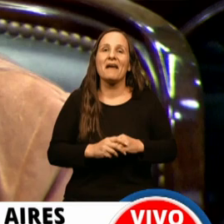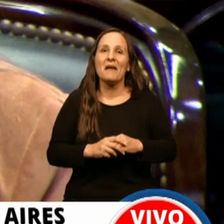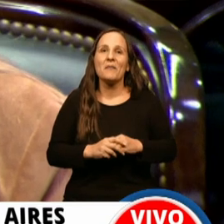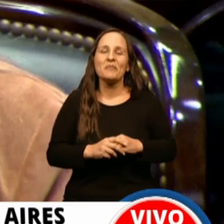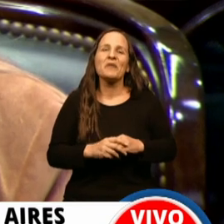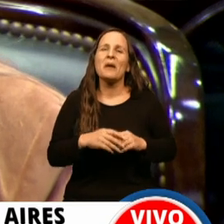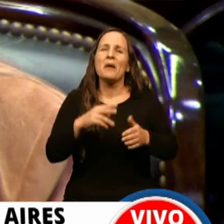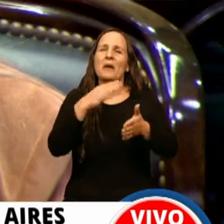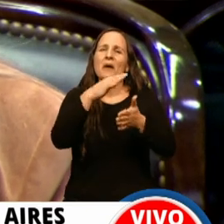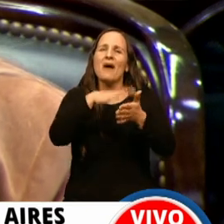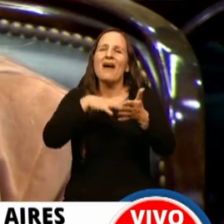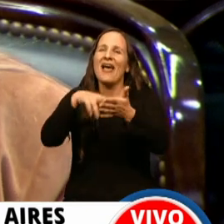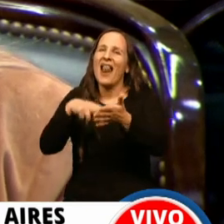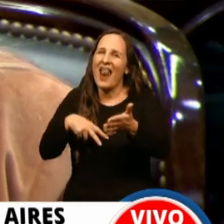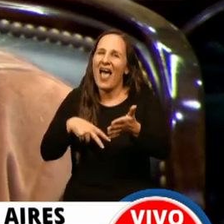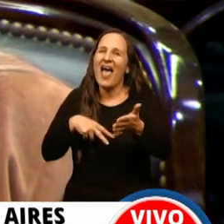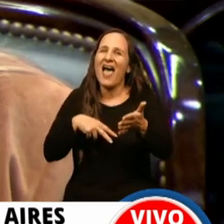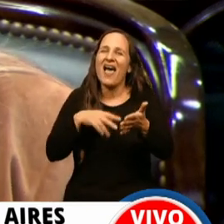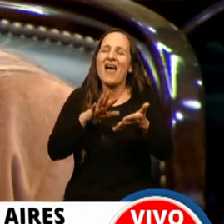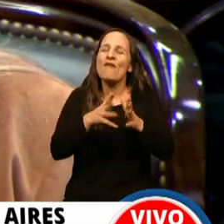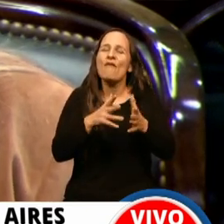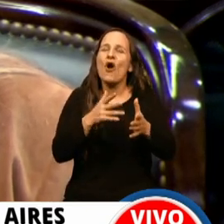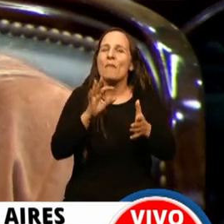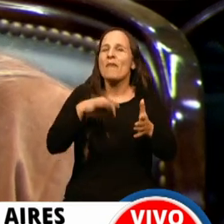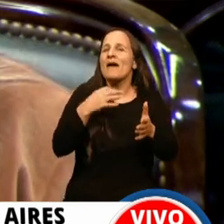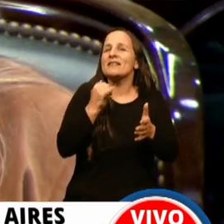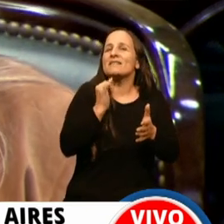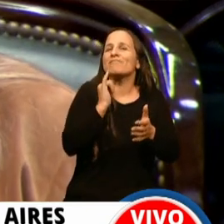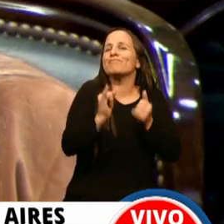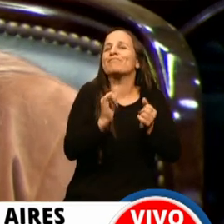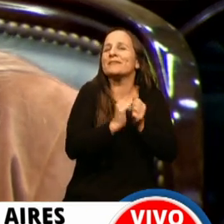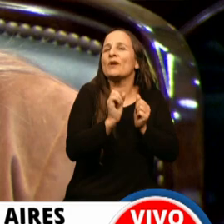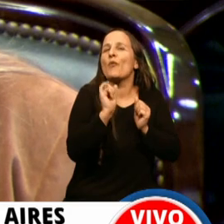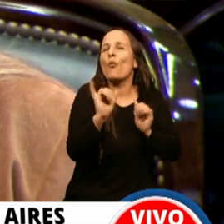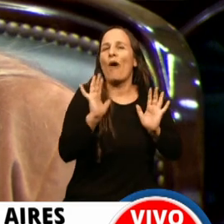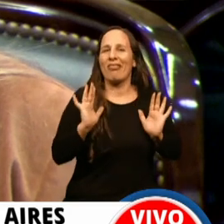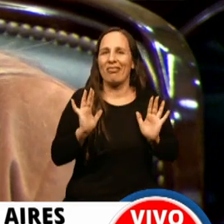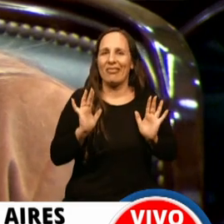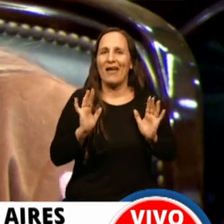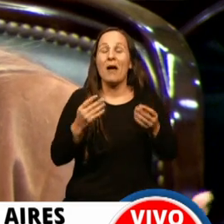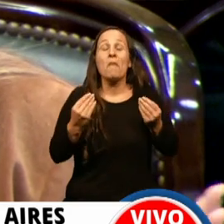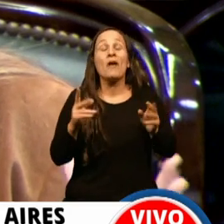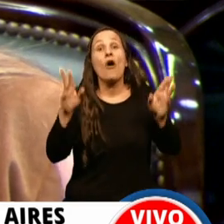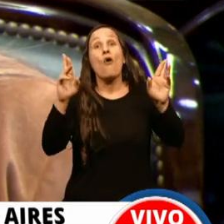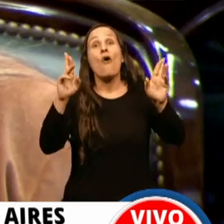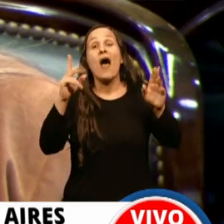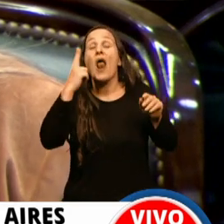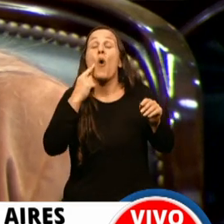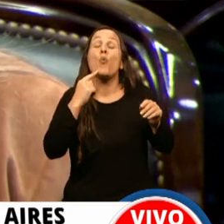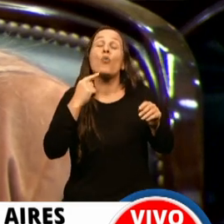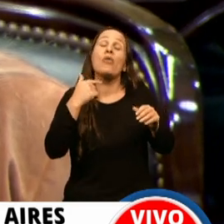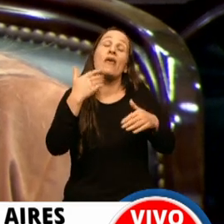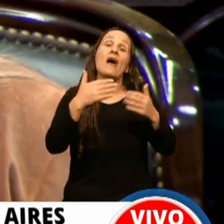unos breves testimonios porque espero el día que ninguno aquí tengamos que darle